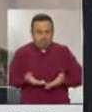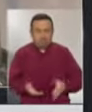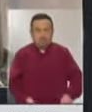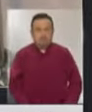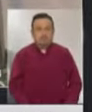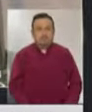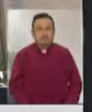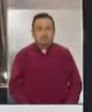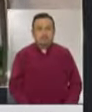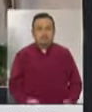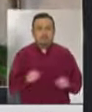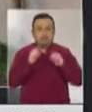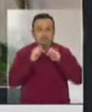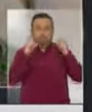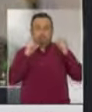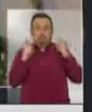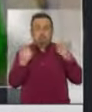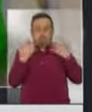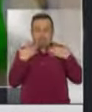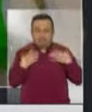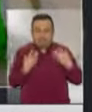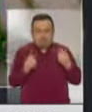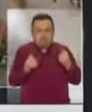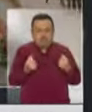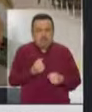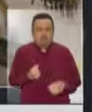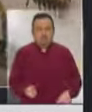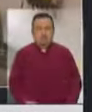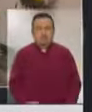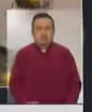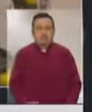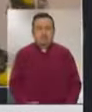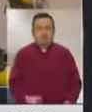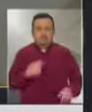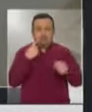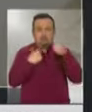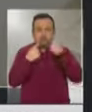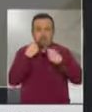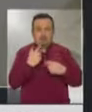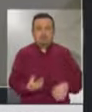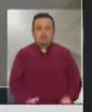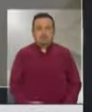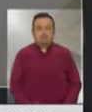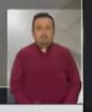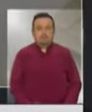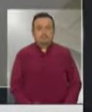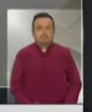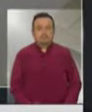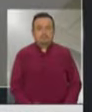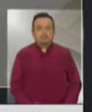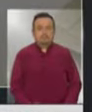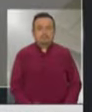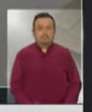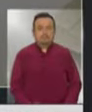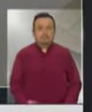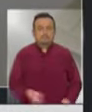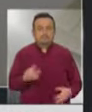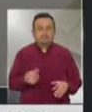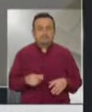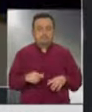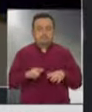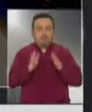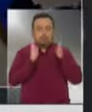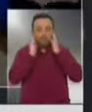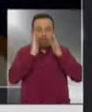Como le cayó al niño, se despertó empapado, helado y llorando, obviamente. Y bueno, tuvimos que poner